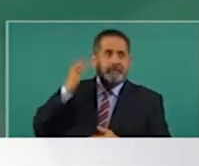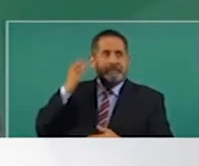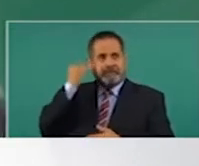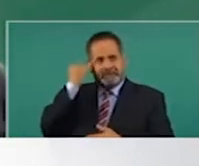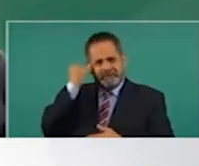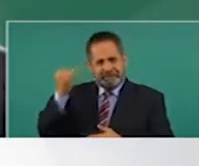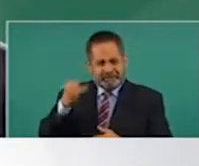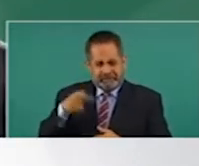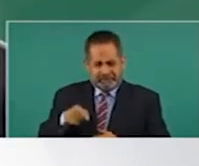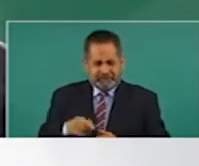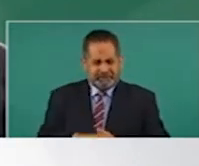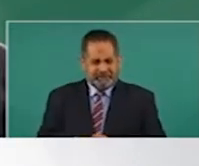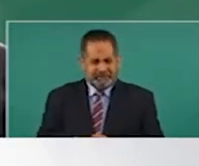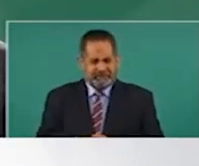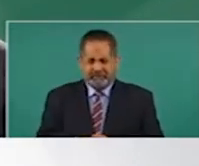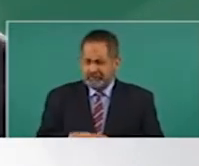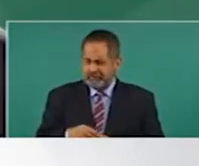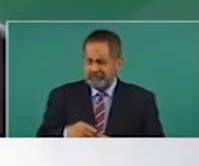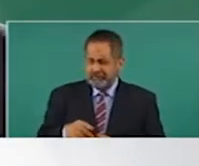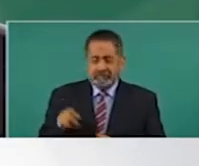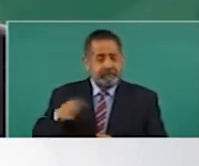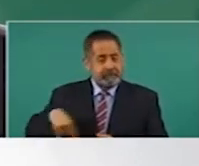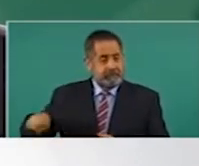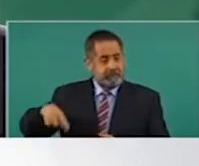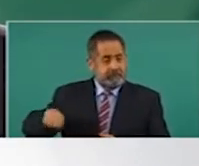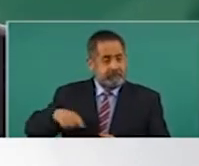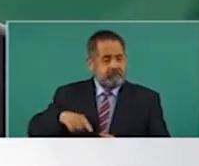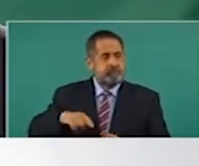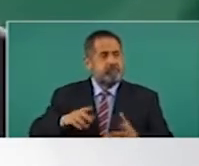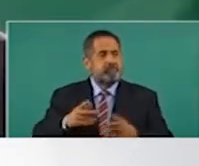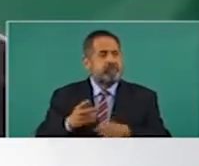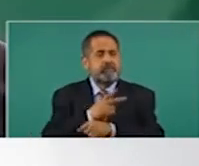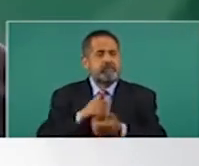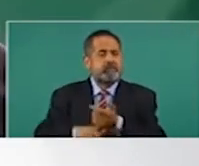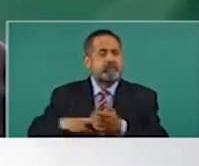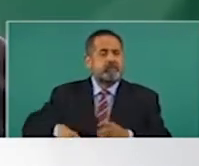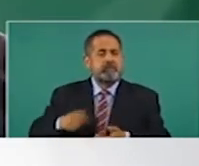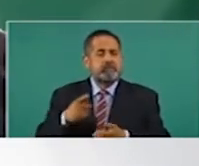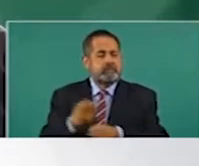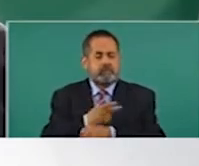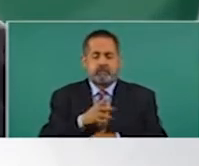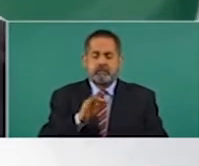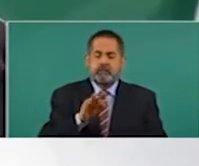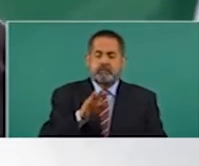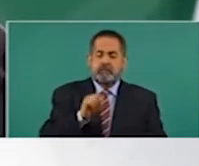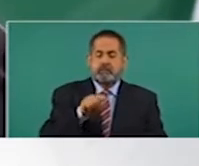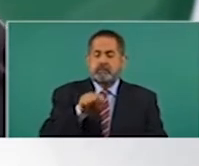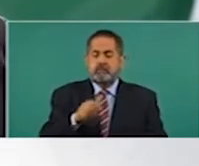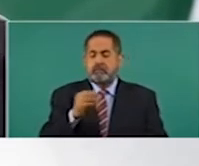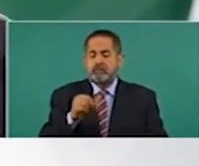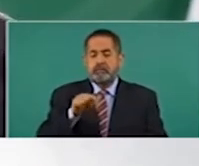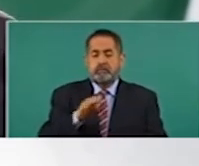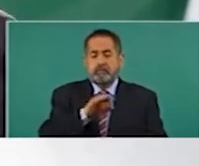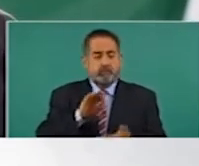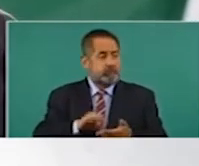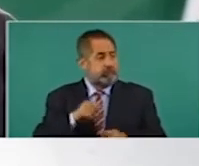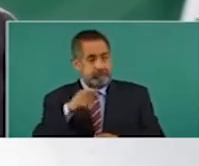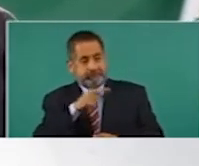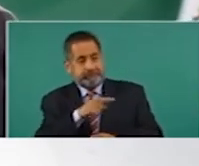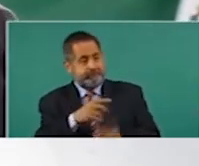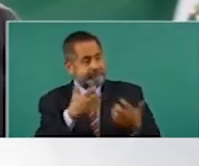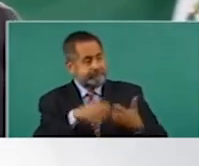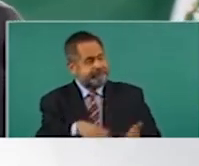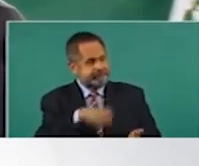acto de campaña de la candidata de Movimiento Ciudadano a la presidencia municipal de Moroleón, Guanajuato, Alma Rosa Barragán